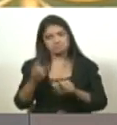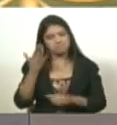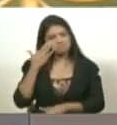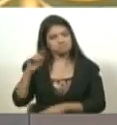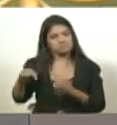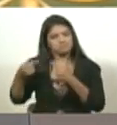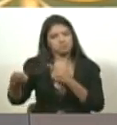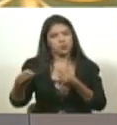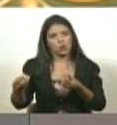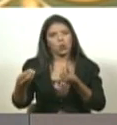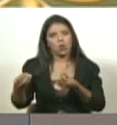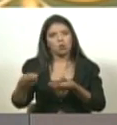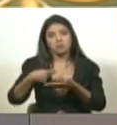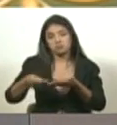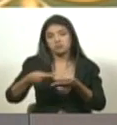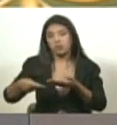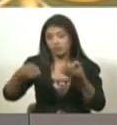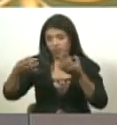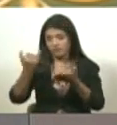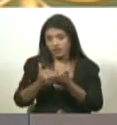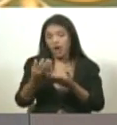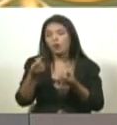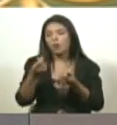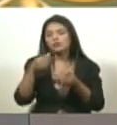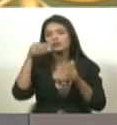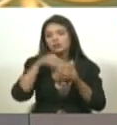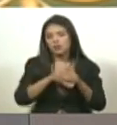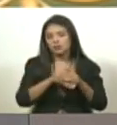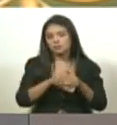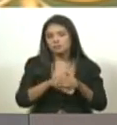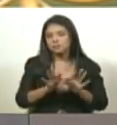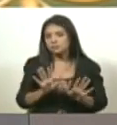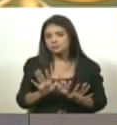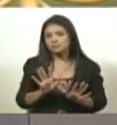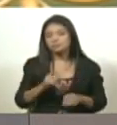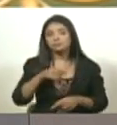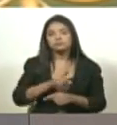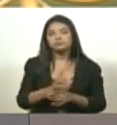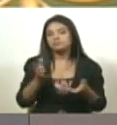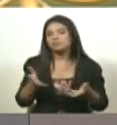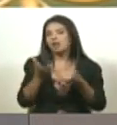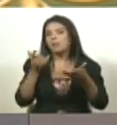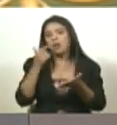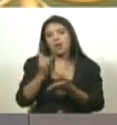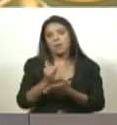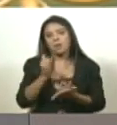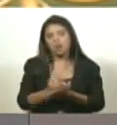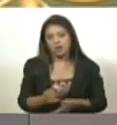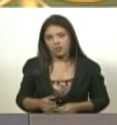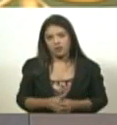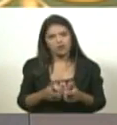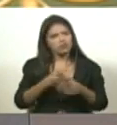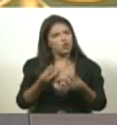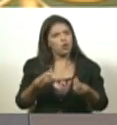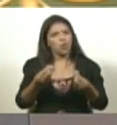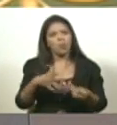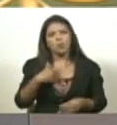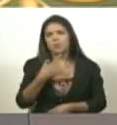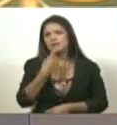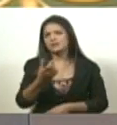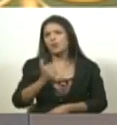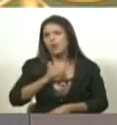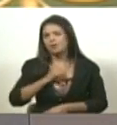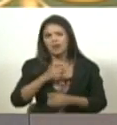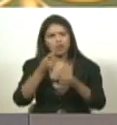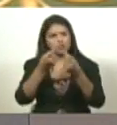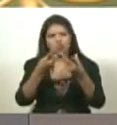adelante cómo fue que gastó el dinero y cuánto dinero quedó. Simplemente quemó las pruebas. Entonces, ¿cómo podemos hablar de cualquier número?